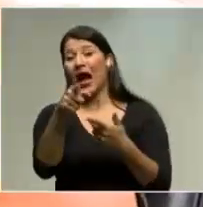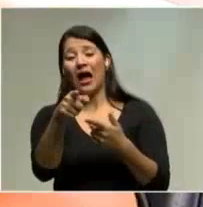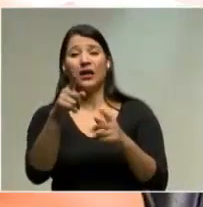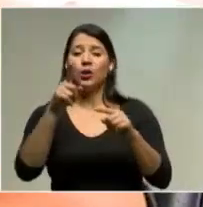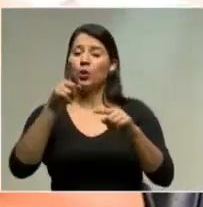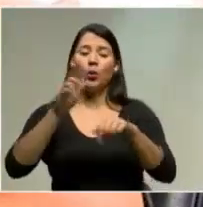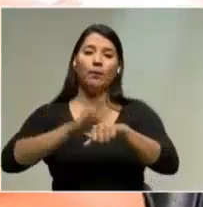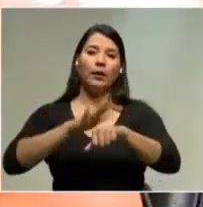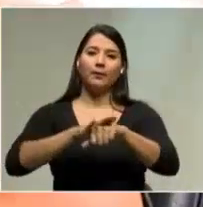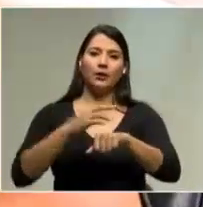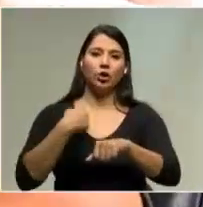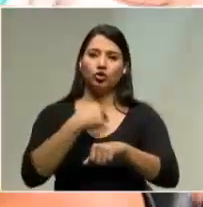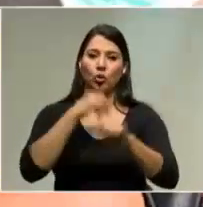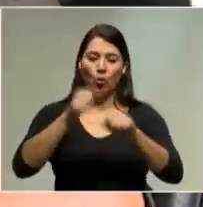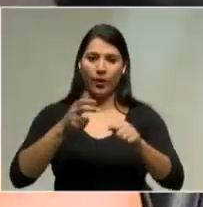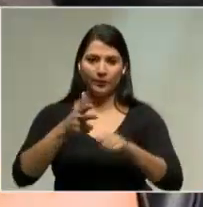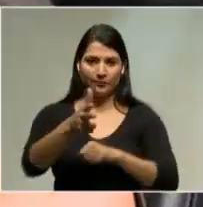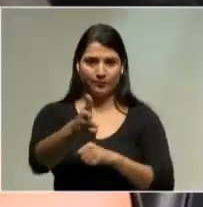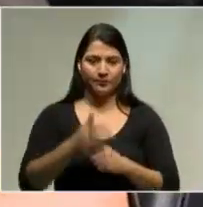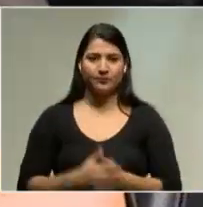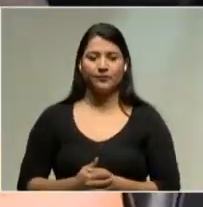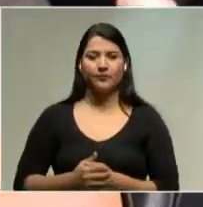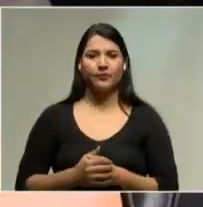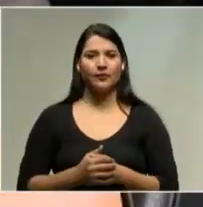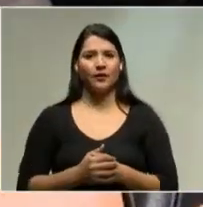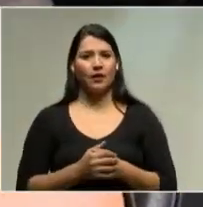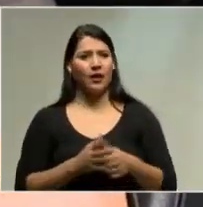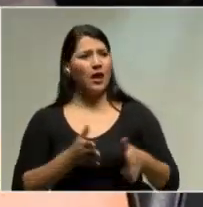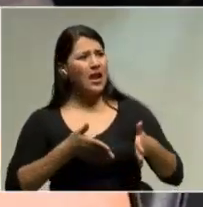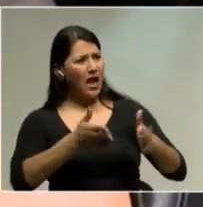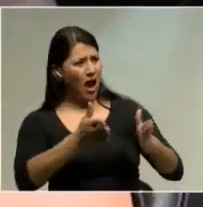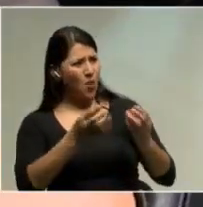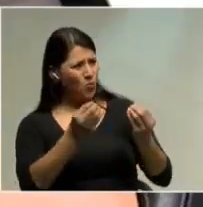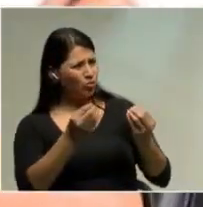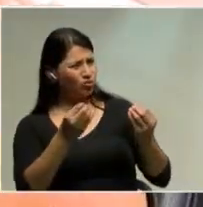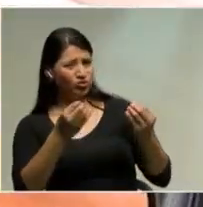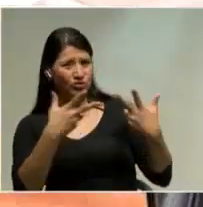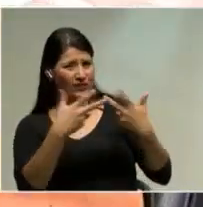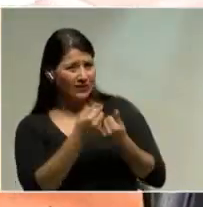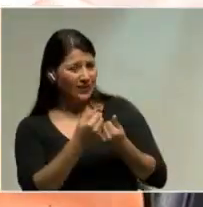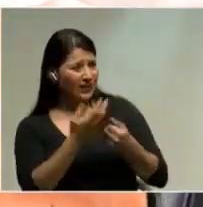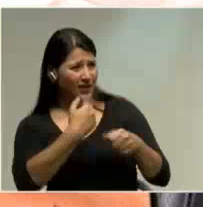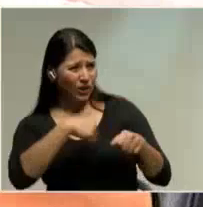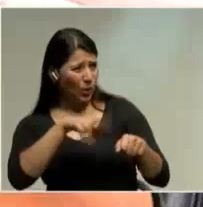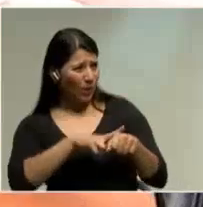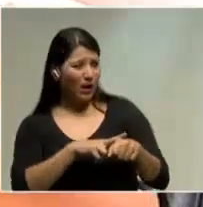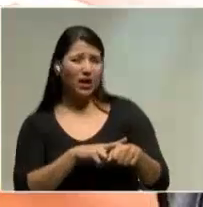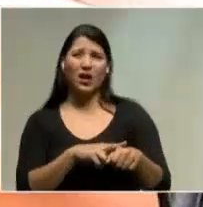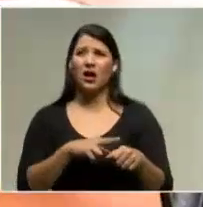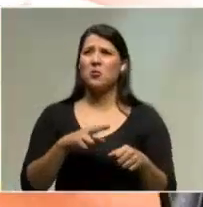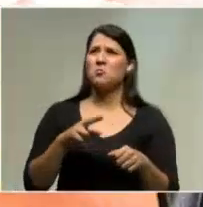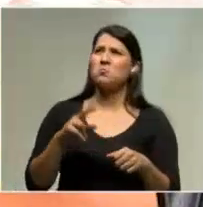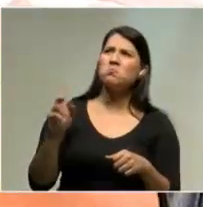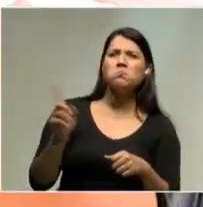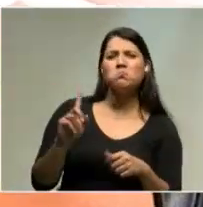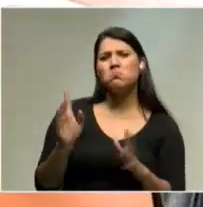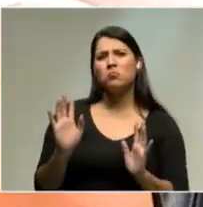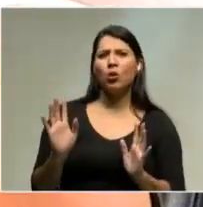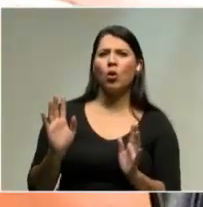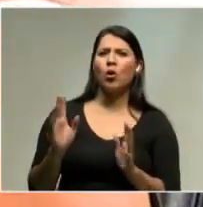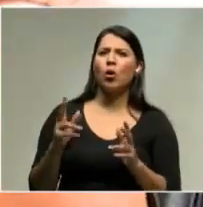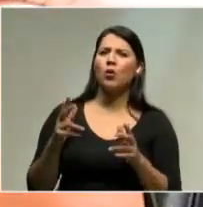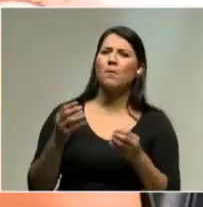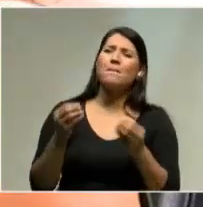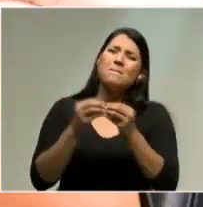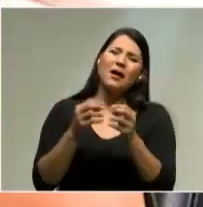deja conseguir. ¿En la ruta se topa usted muchos accidentes normalmente? ¿Cómo es? Normalmente no, las presas